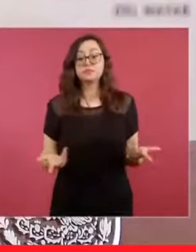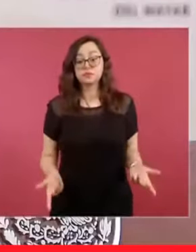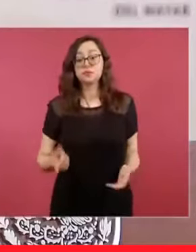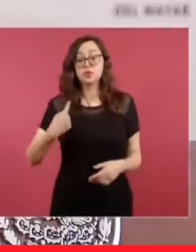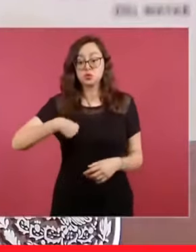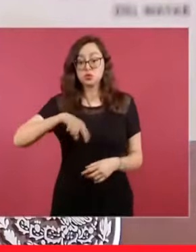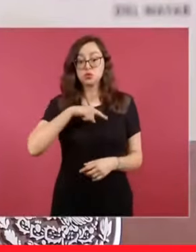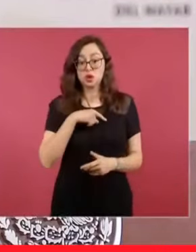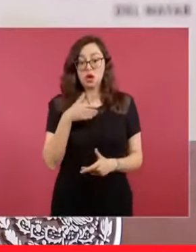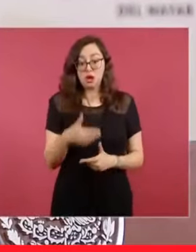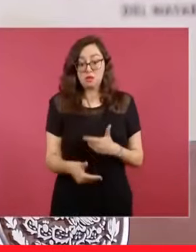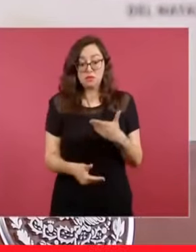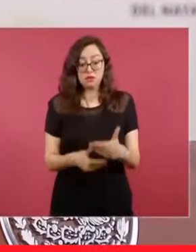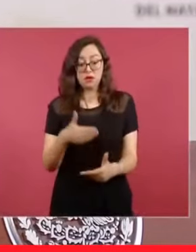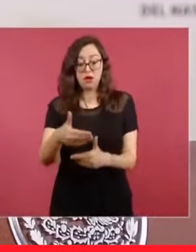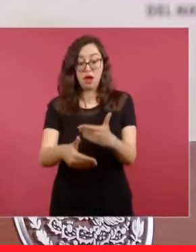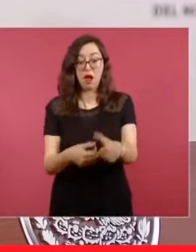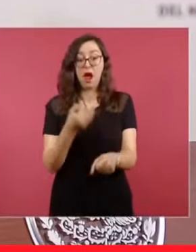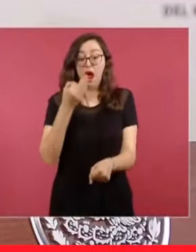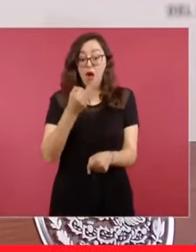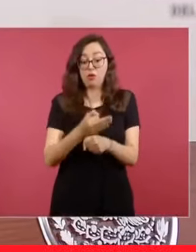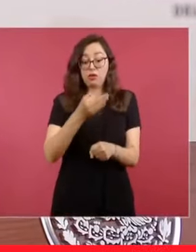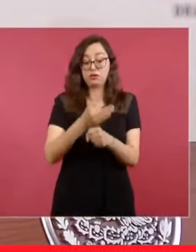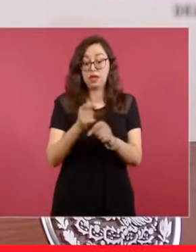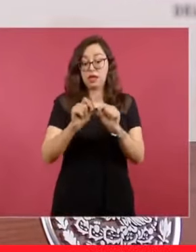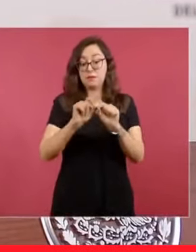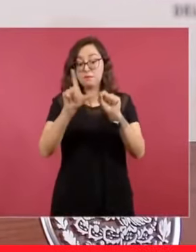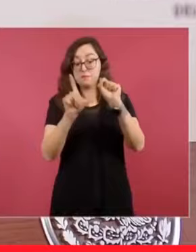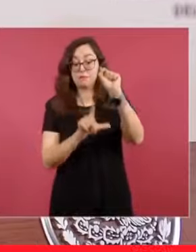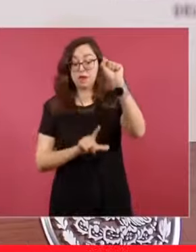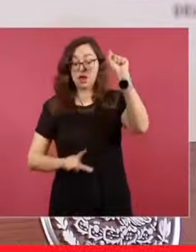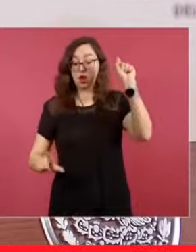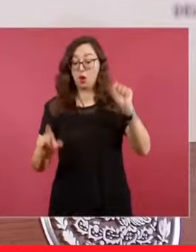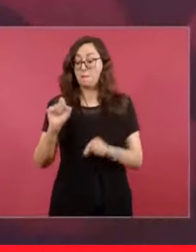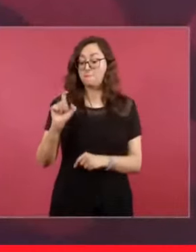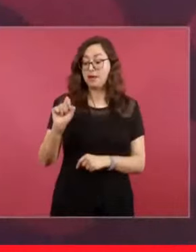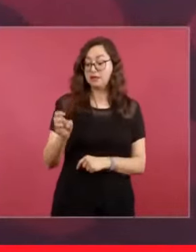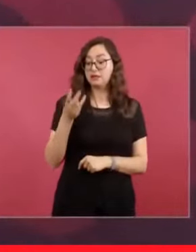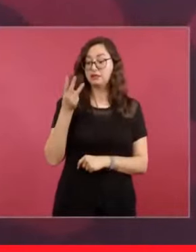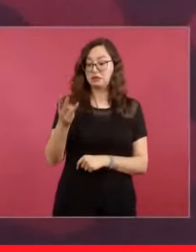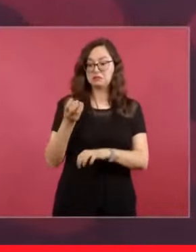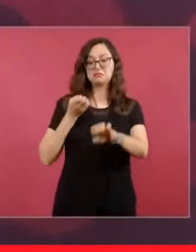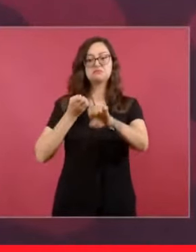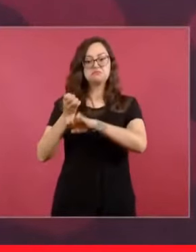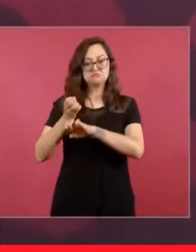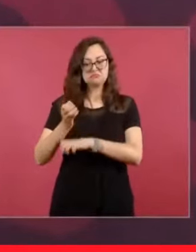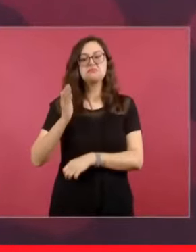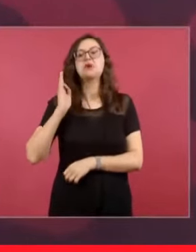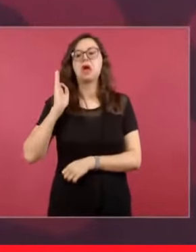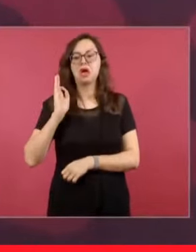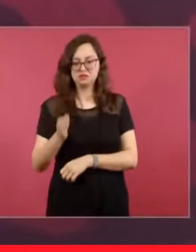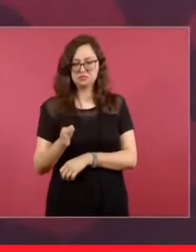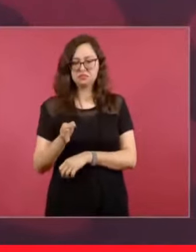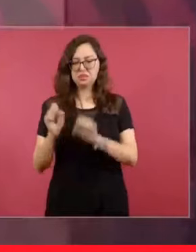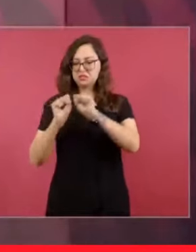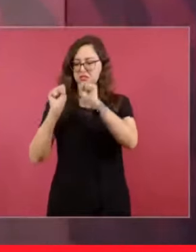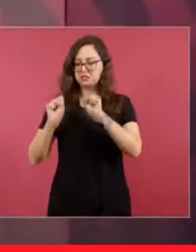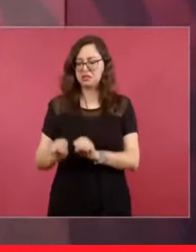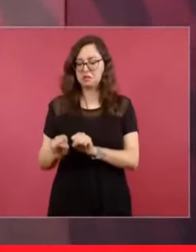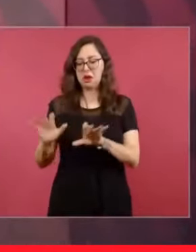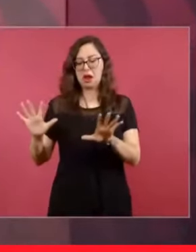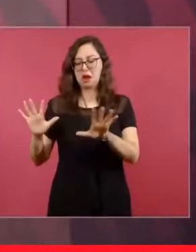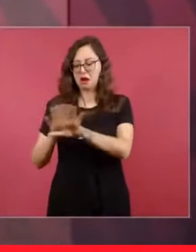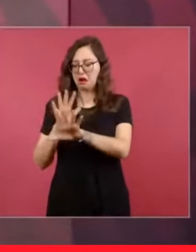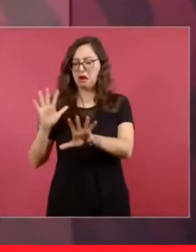23 estados porque nu los gobiernos estatales